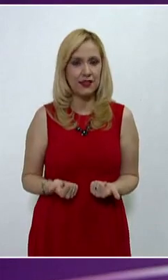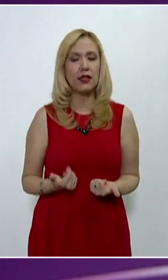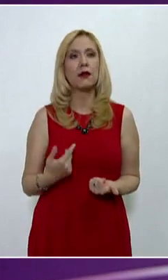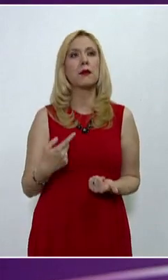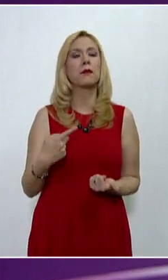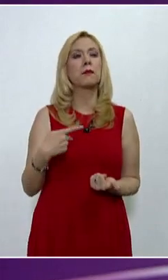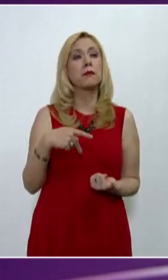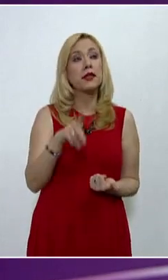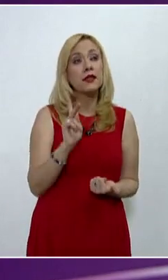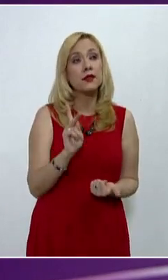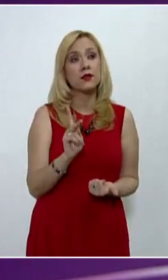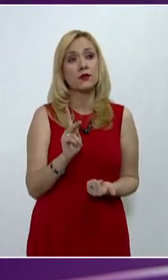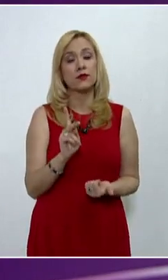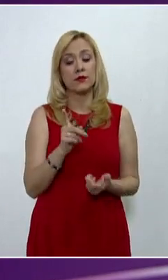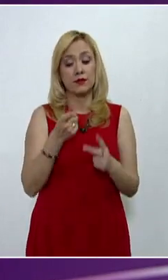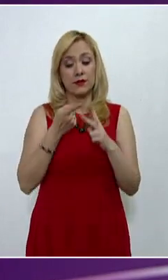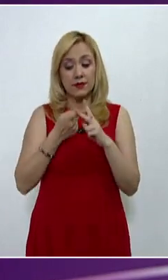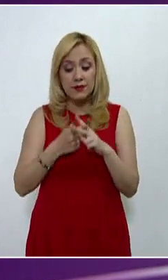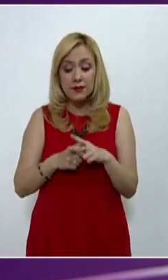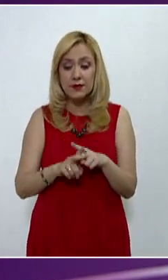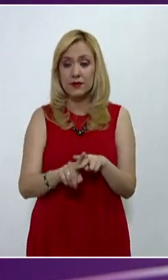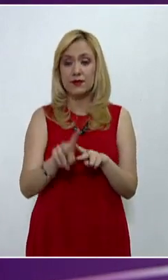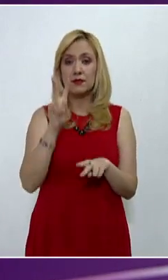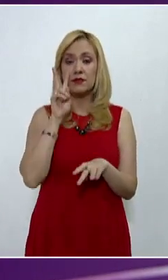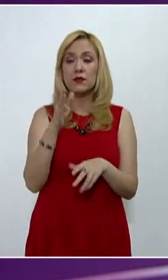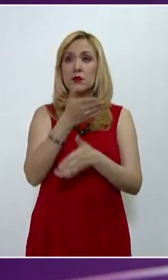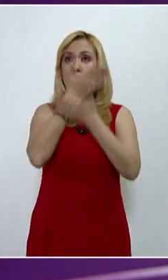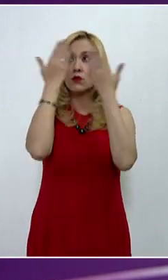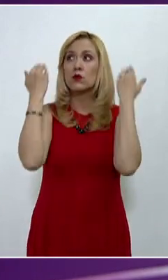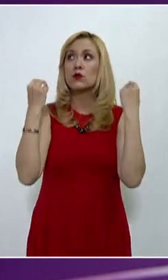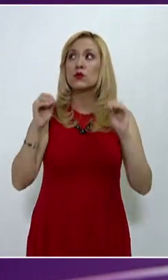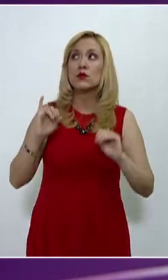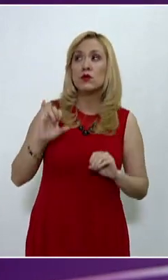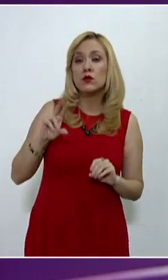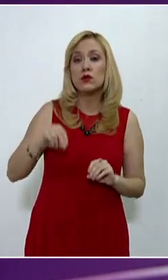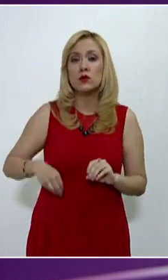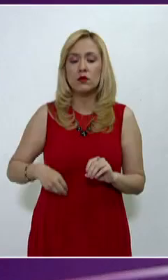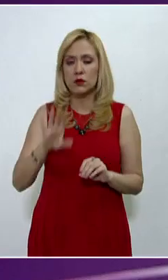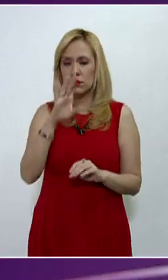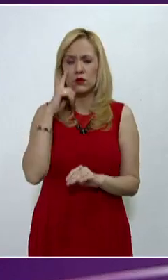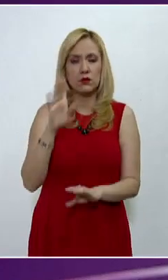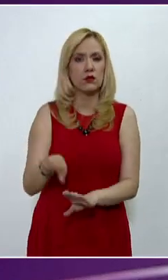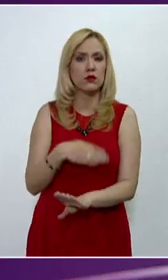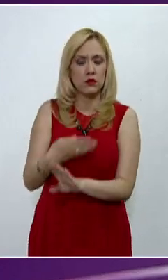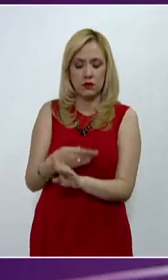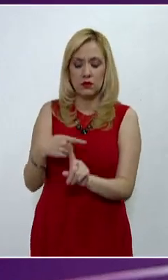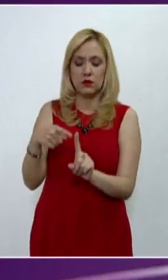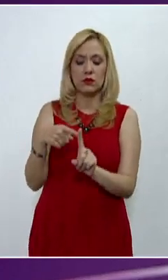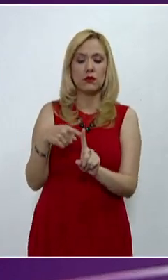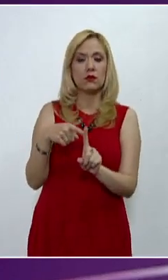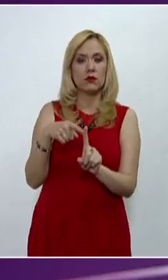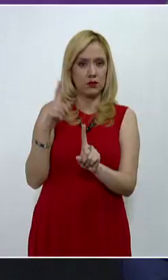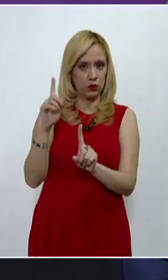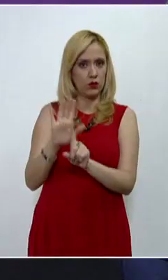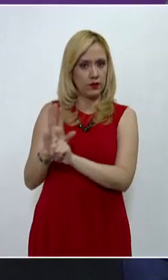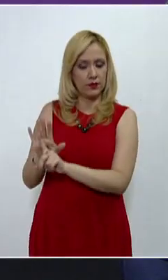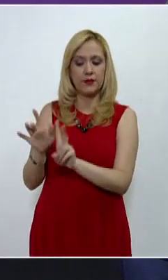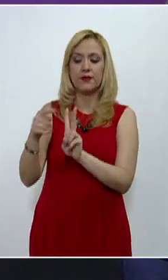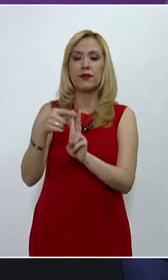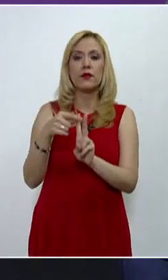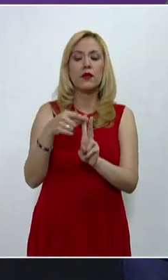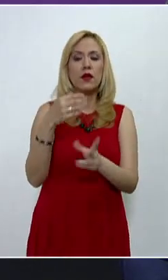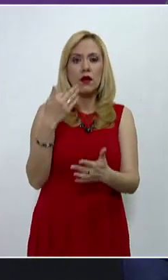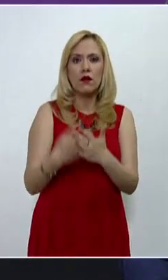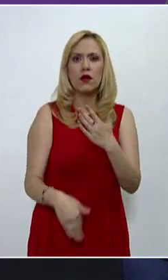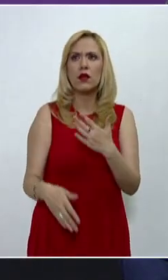solamente tensiona al principio de presunción de inocencia, también lesiona otros derechos, como por ejemplo el debido proceso. Una persona que enfrenta